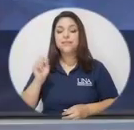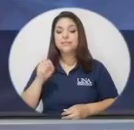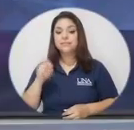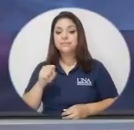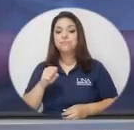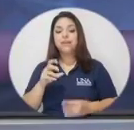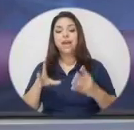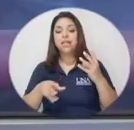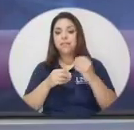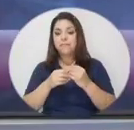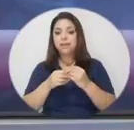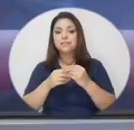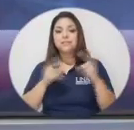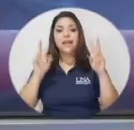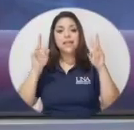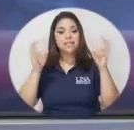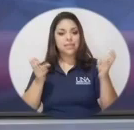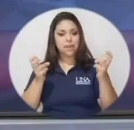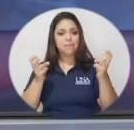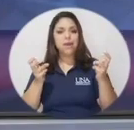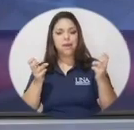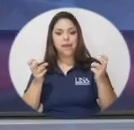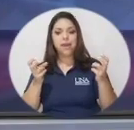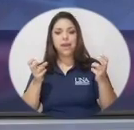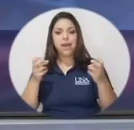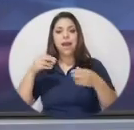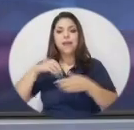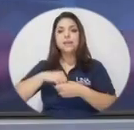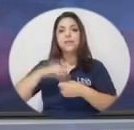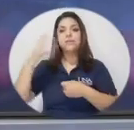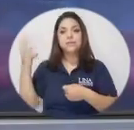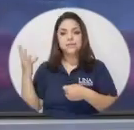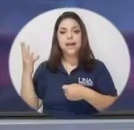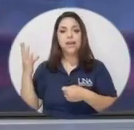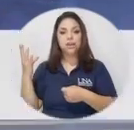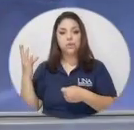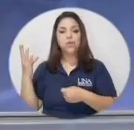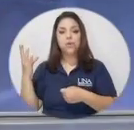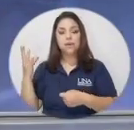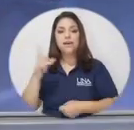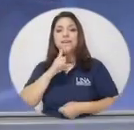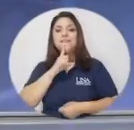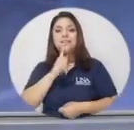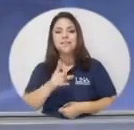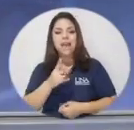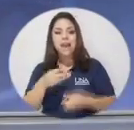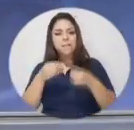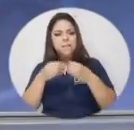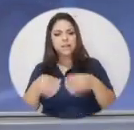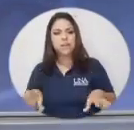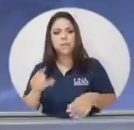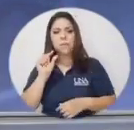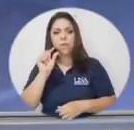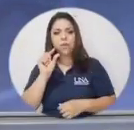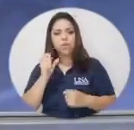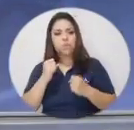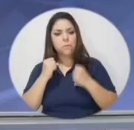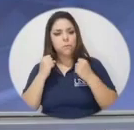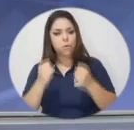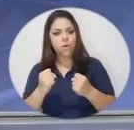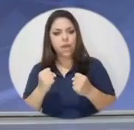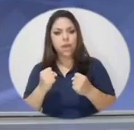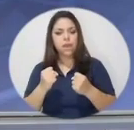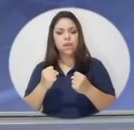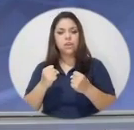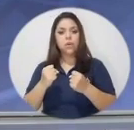está el tema, ¿verdad?, de si hacia lo externo tal vez Estados Unidos ha perdido un poco de poder, ¿verdad?,